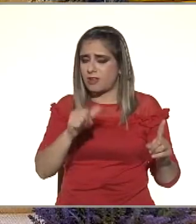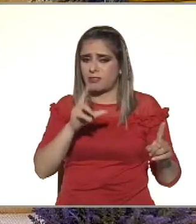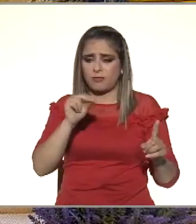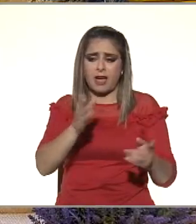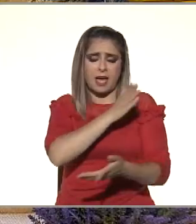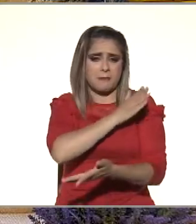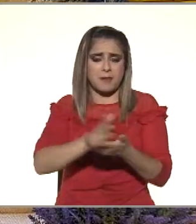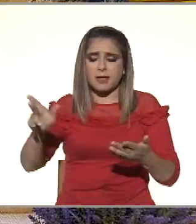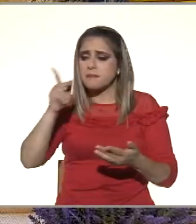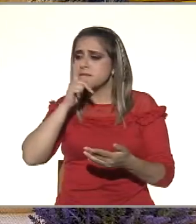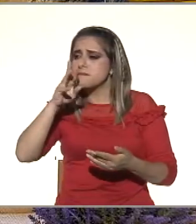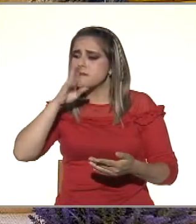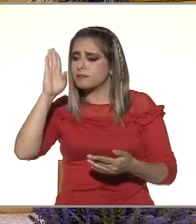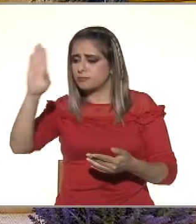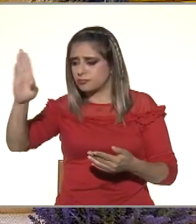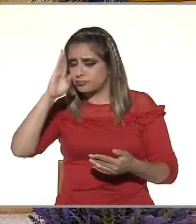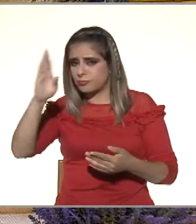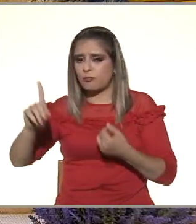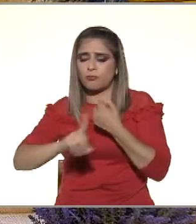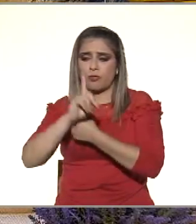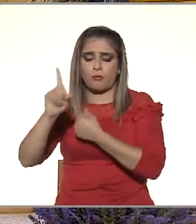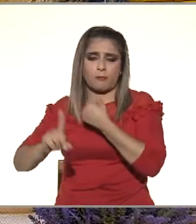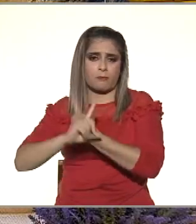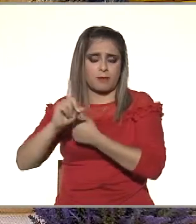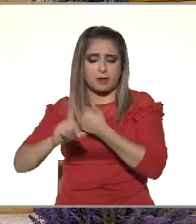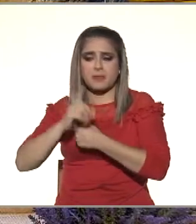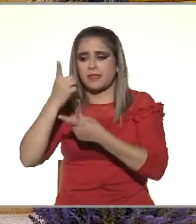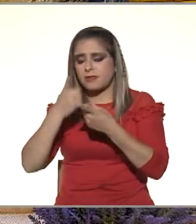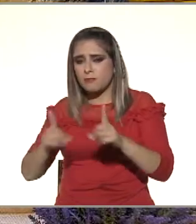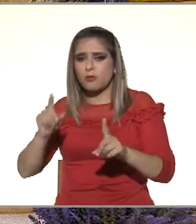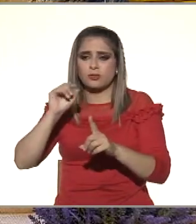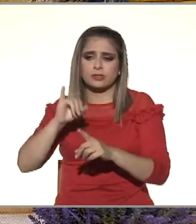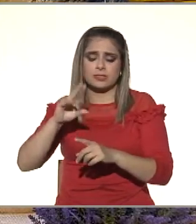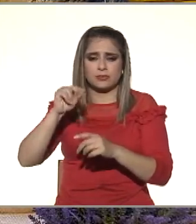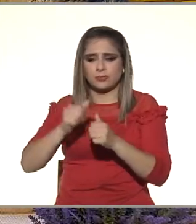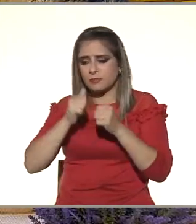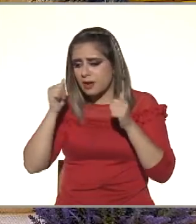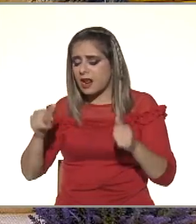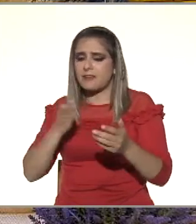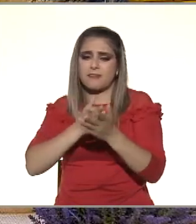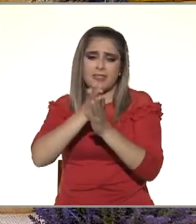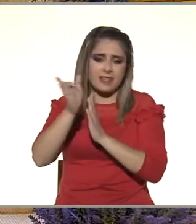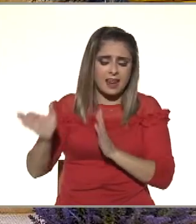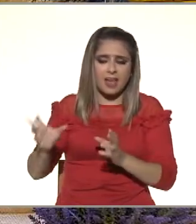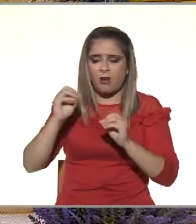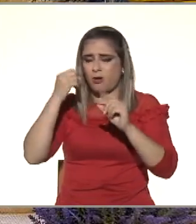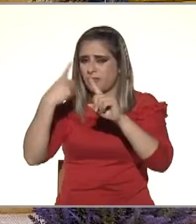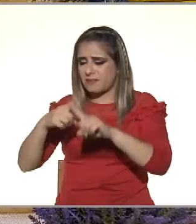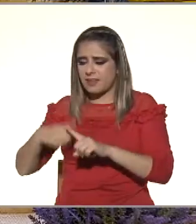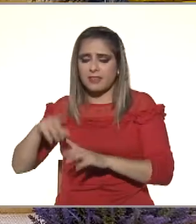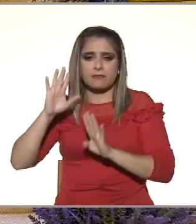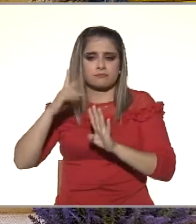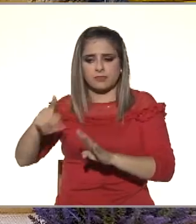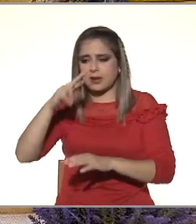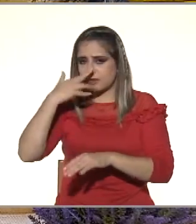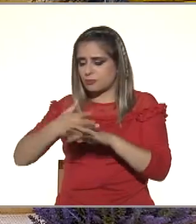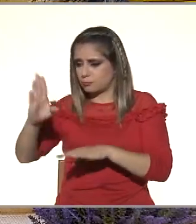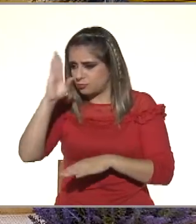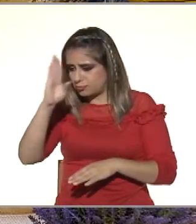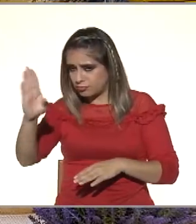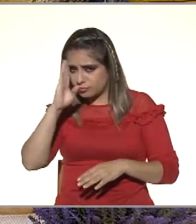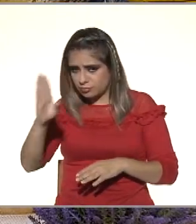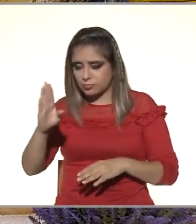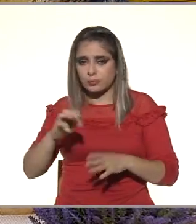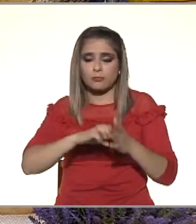sea, que lo que pasa entre la pareja no tiene que ver con los hijos, porque a veces cuando los hijos le dicen